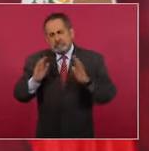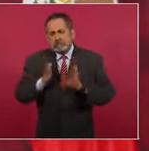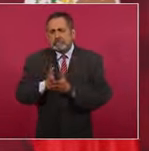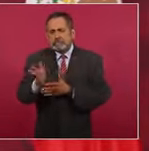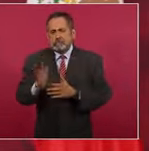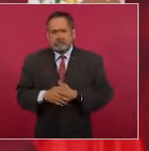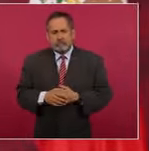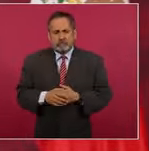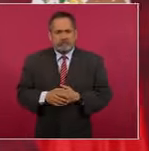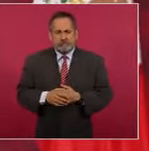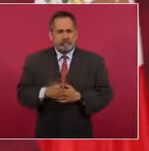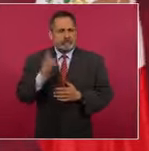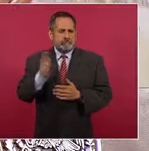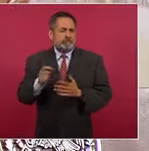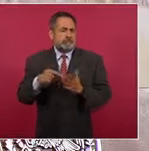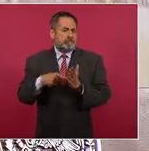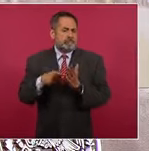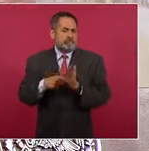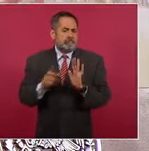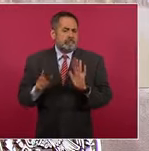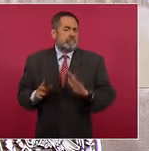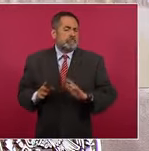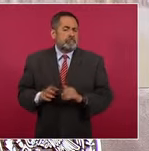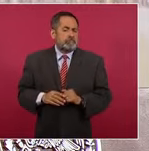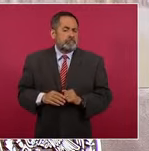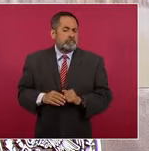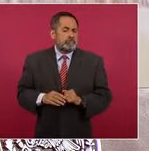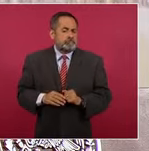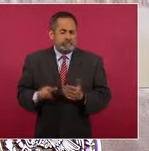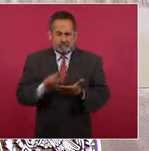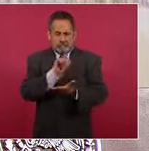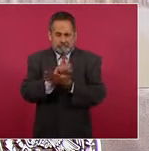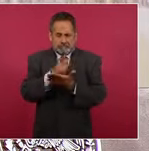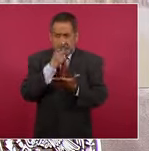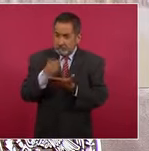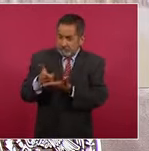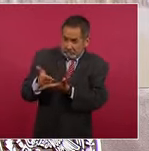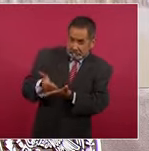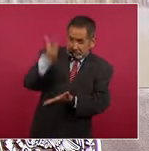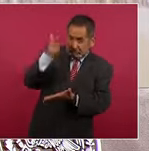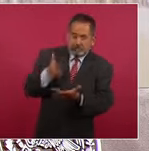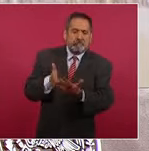Esto es lo que establece la ley.